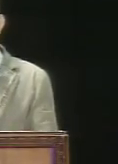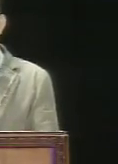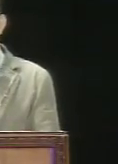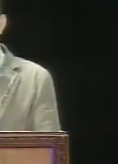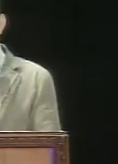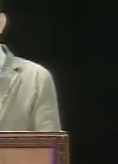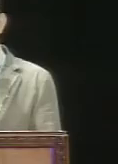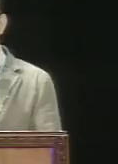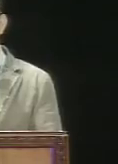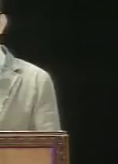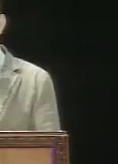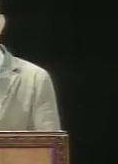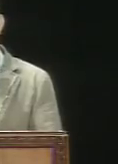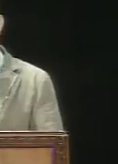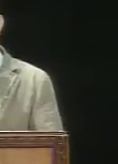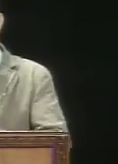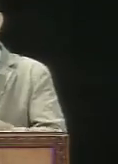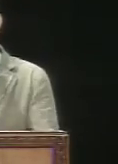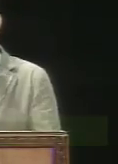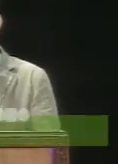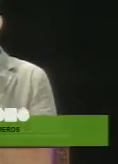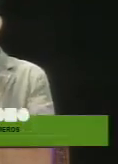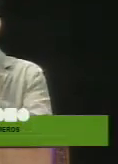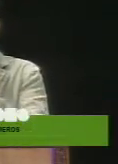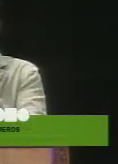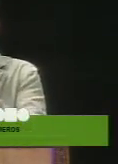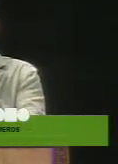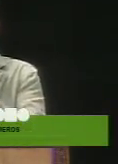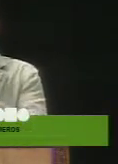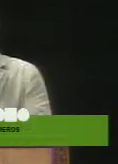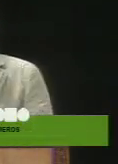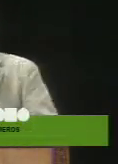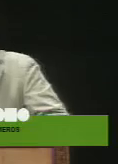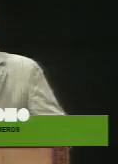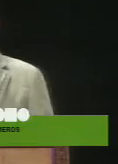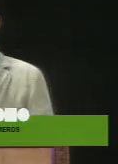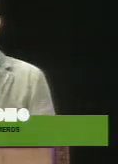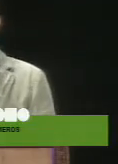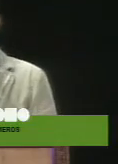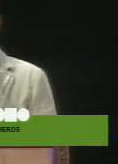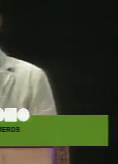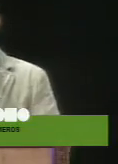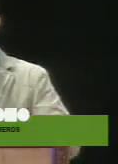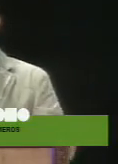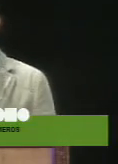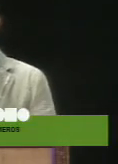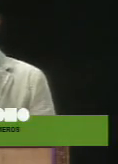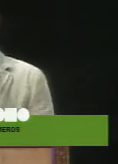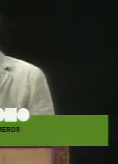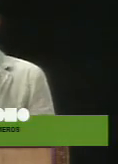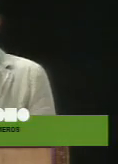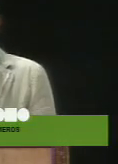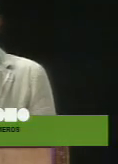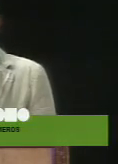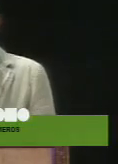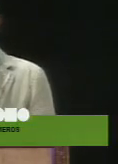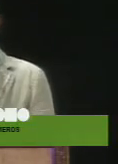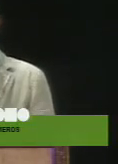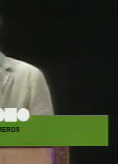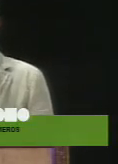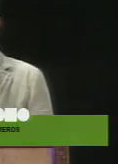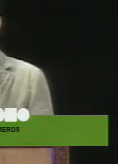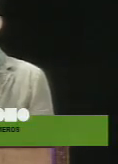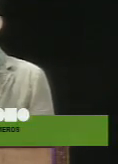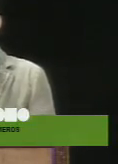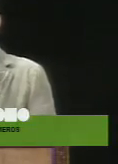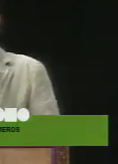material, que obviamente es importante, las condiciones materiales de vida determinan la conciencia social, determinan el ser